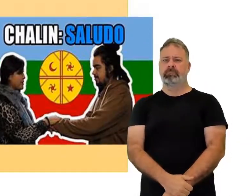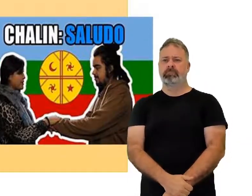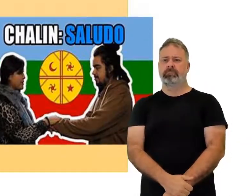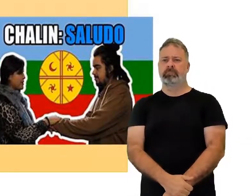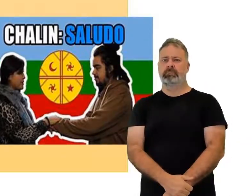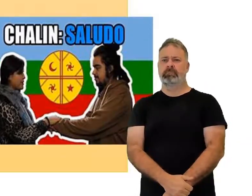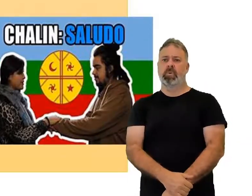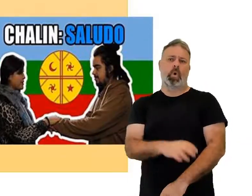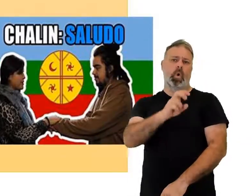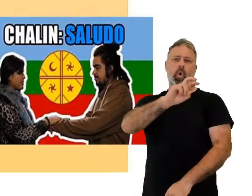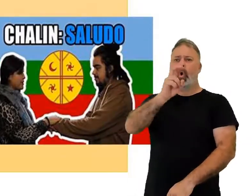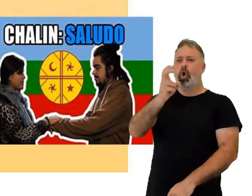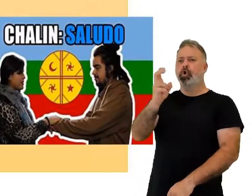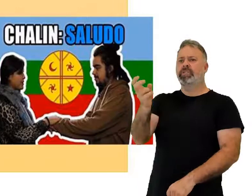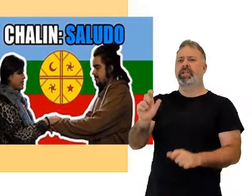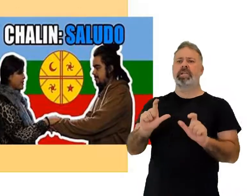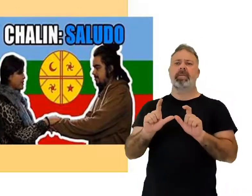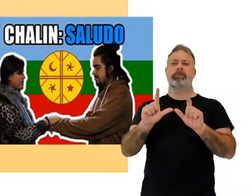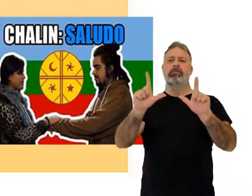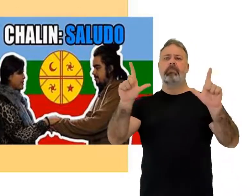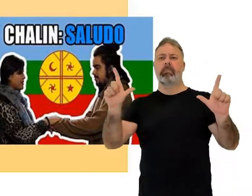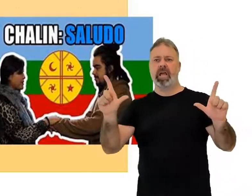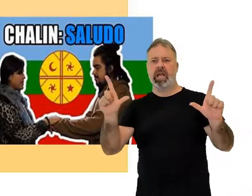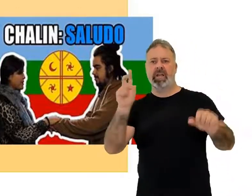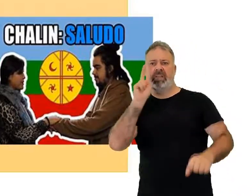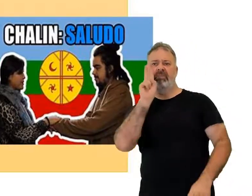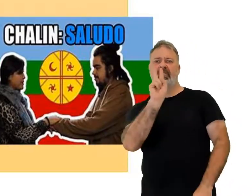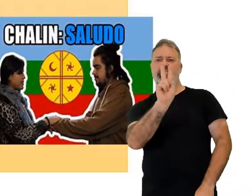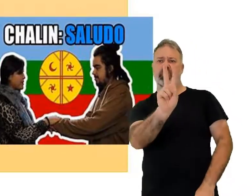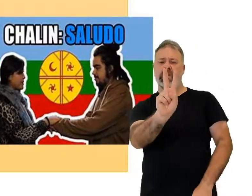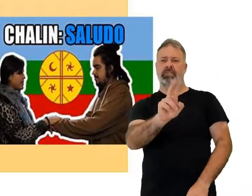u otras imágenes visuales